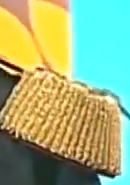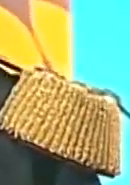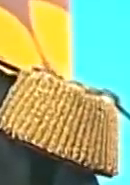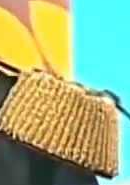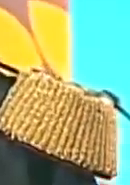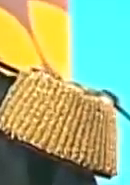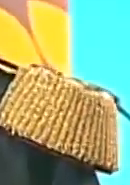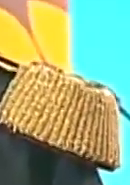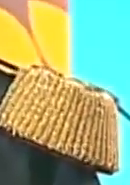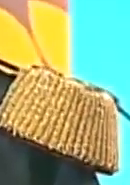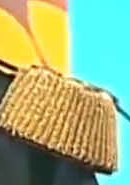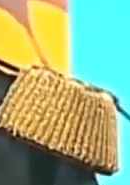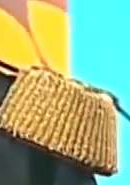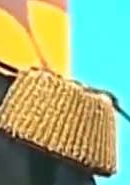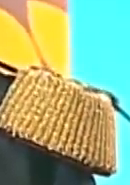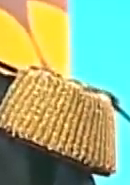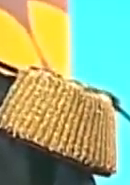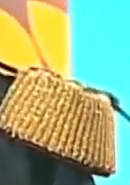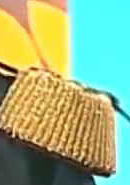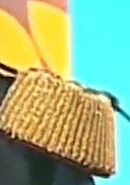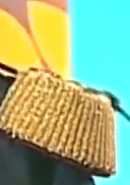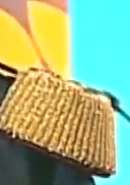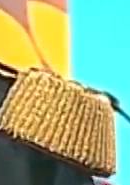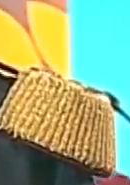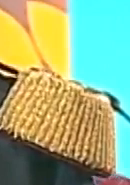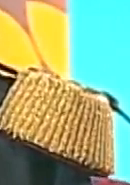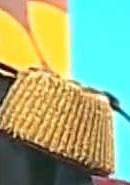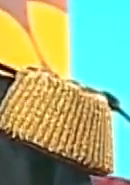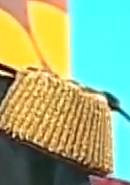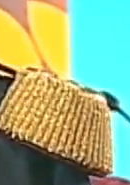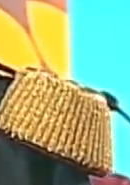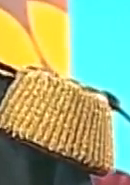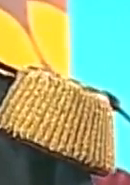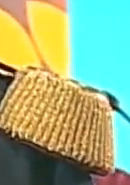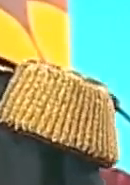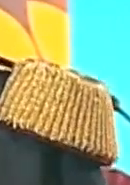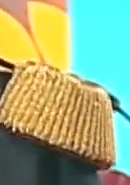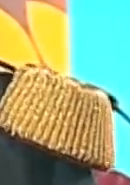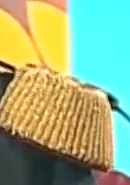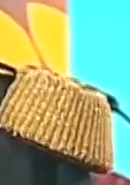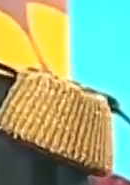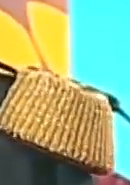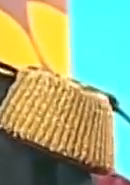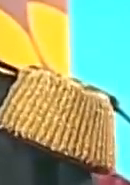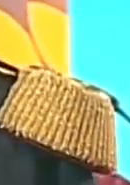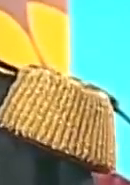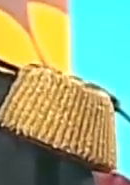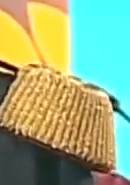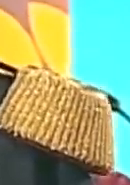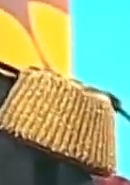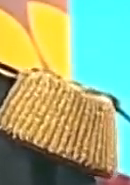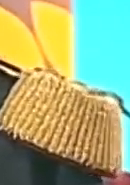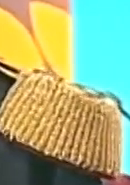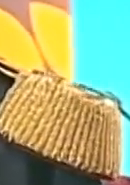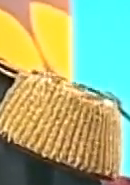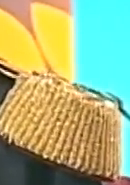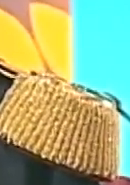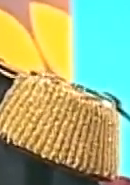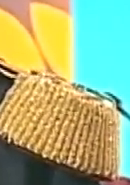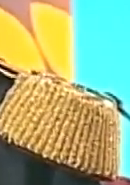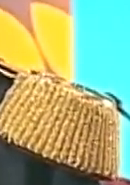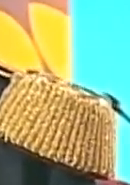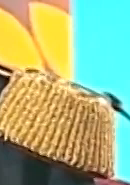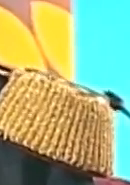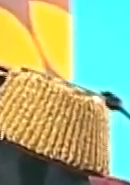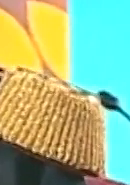etapa bolivariana. Tiene usted en Sucre a un hombre joven, muy adelantado. Yo regresaré